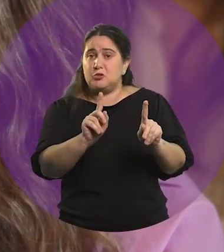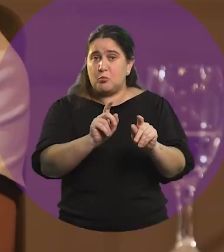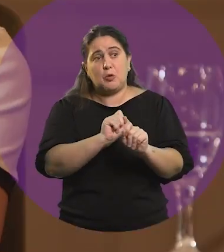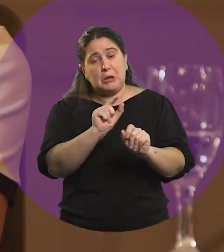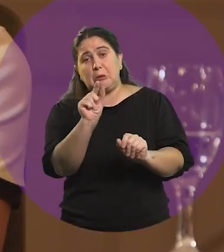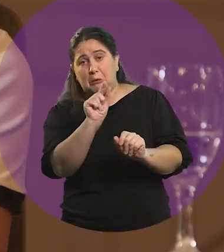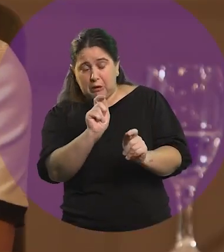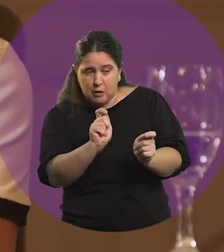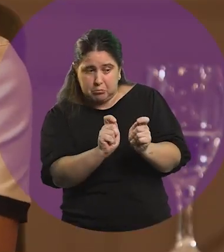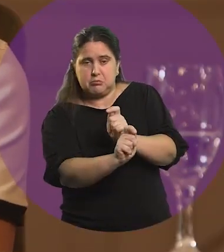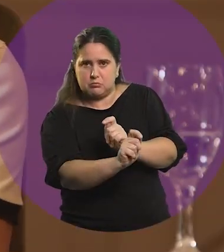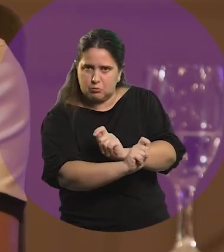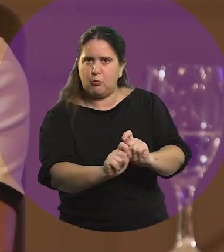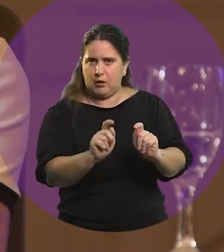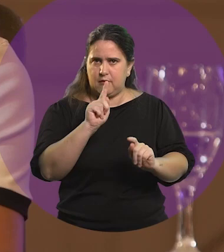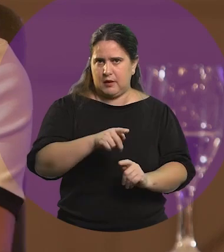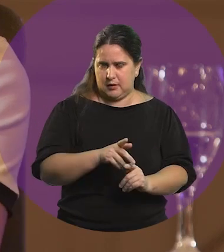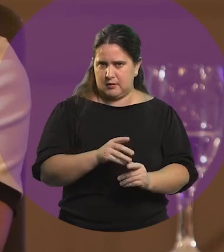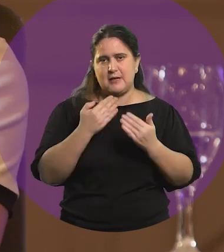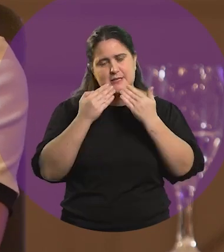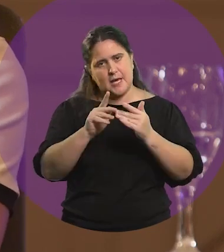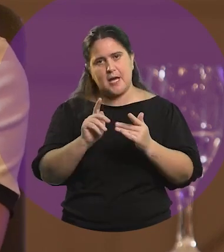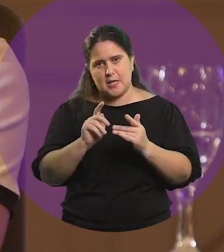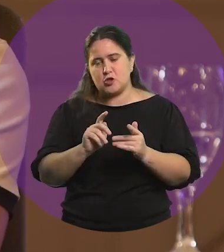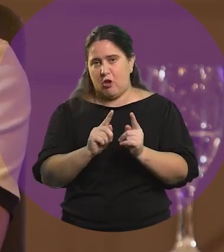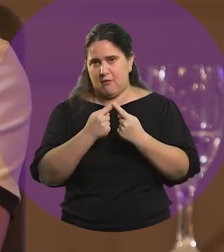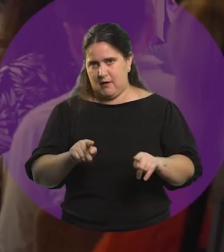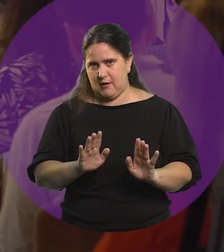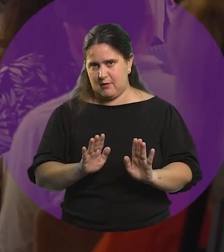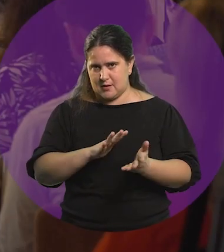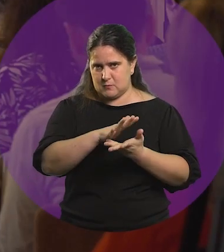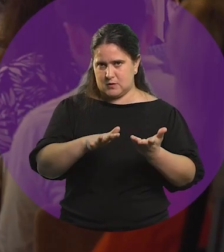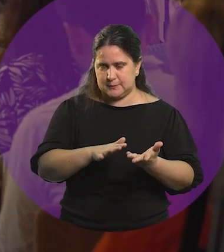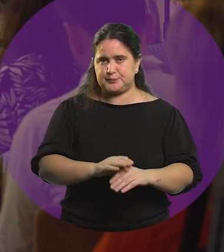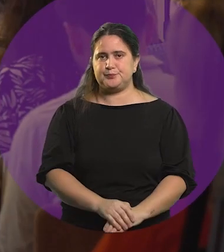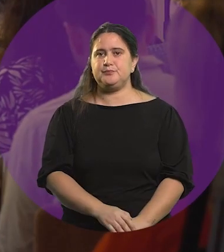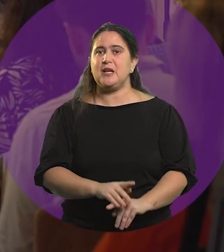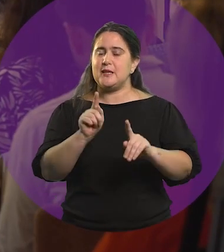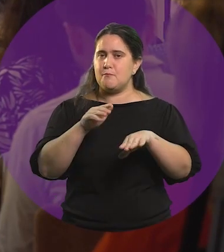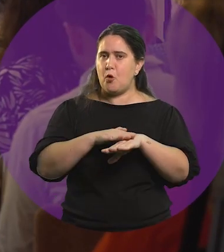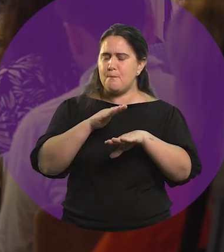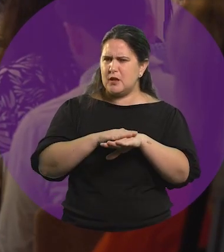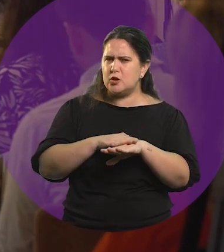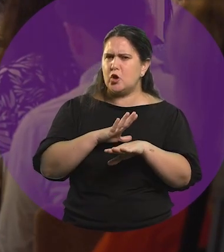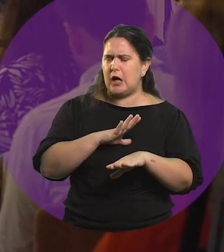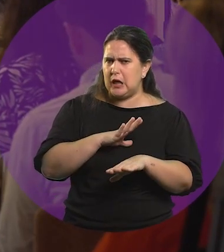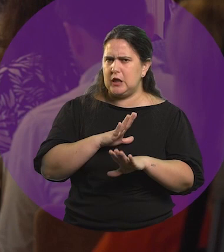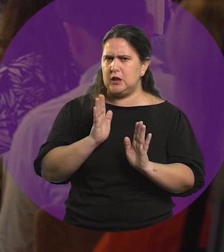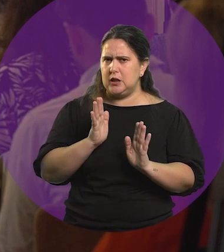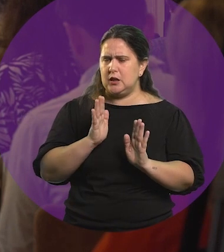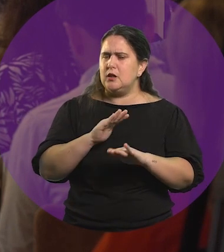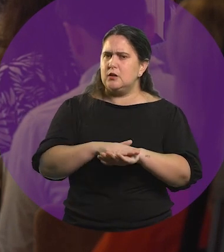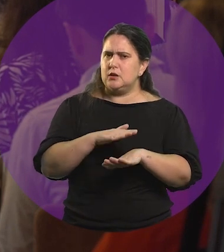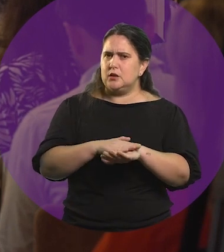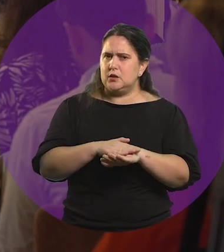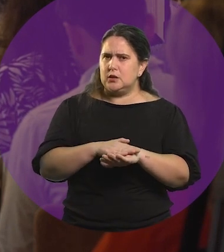partir de pequeñas intervenciones que pueden hacer pequeñas diferencias también. Y hay un momento